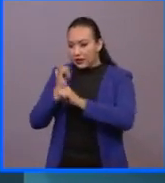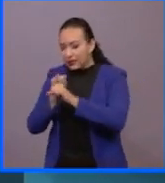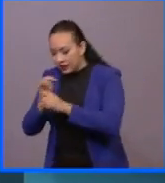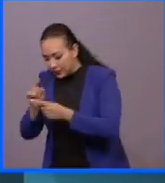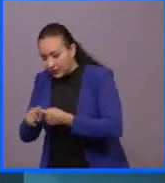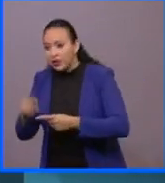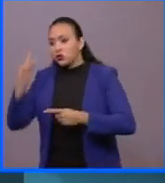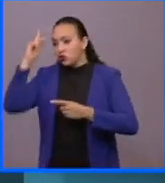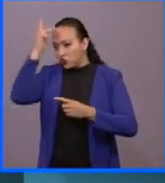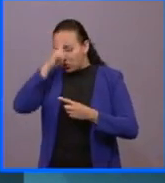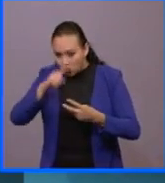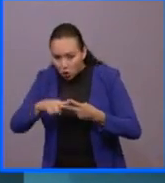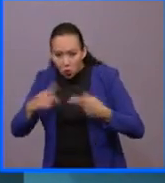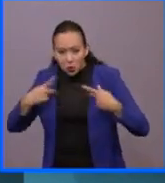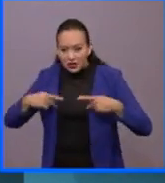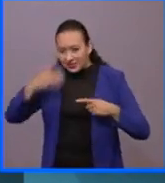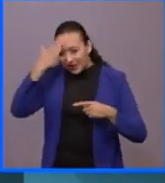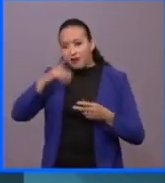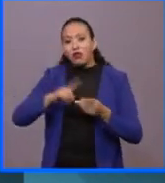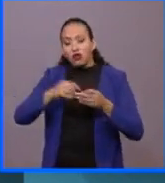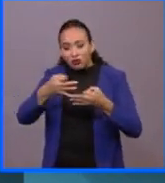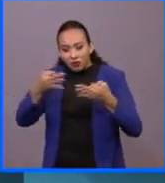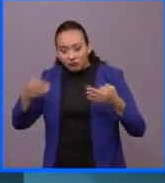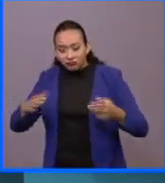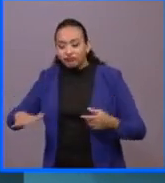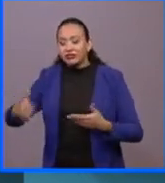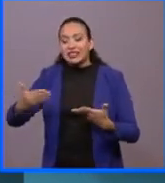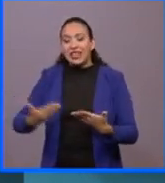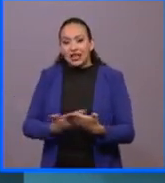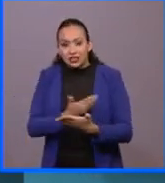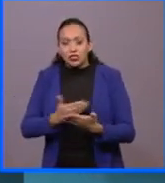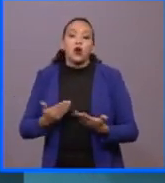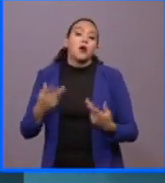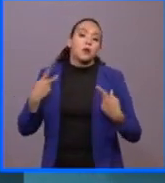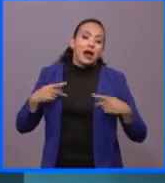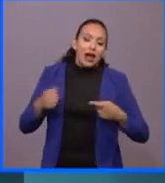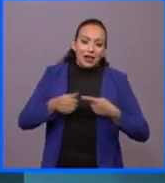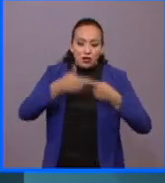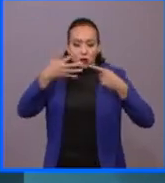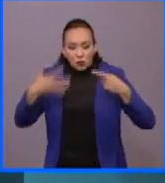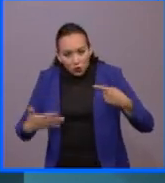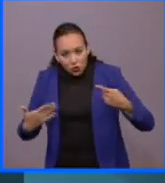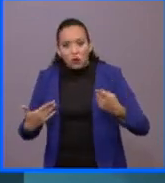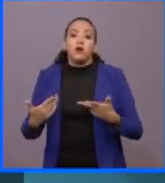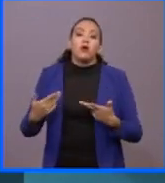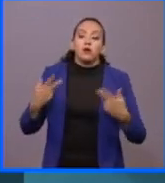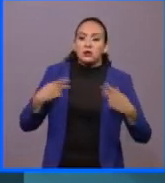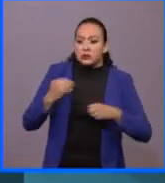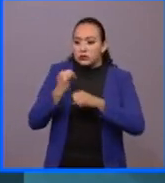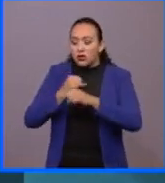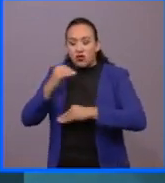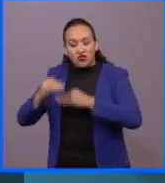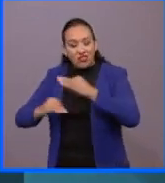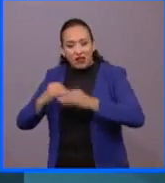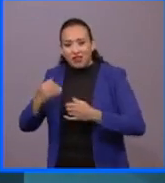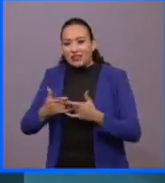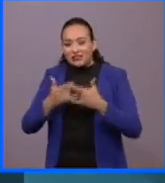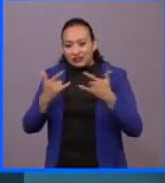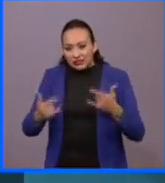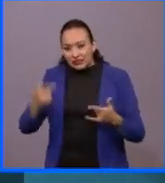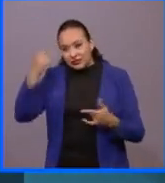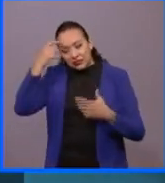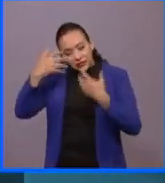geógrafos, con psicólogos, con sociólogos, antropólogos que permitan mirar el hecho delictivo desde